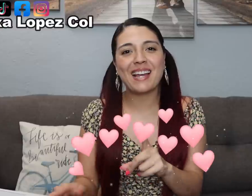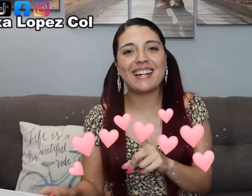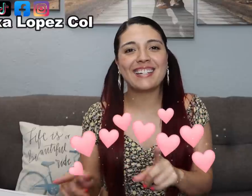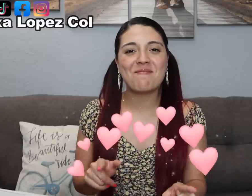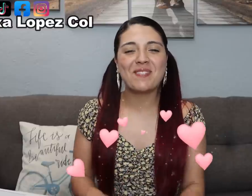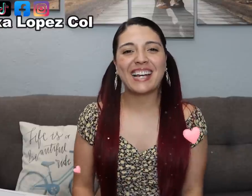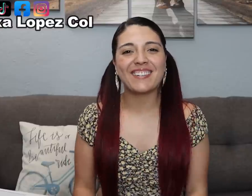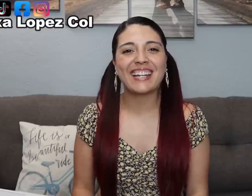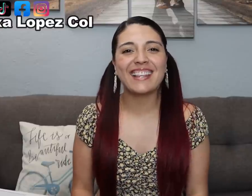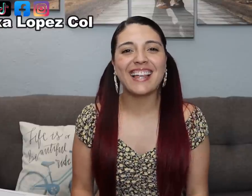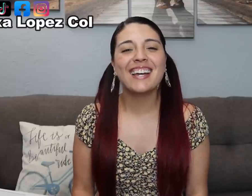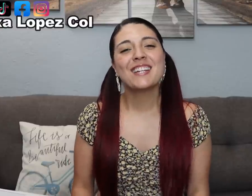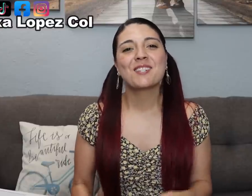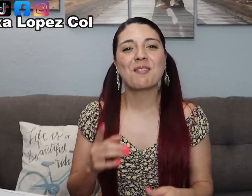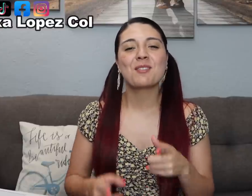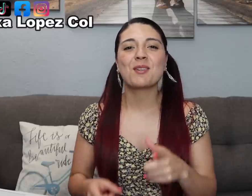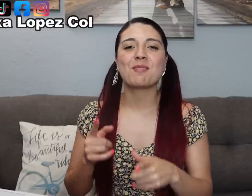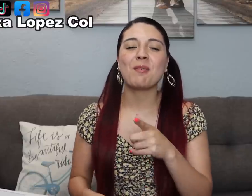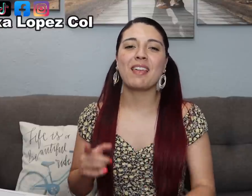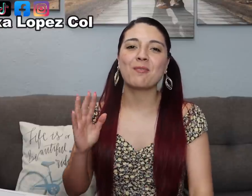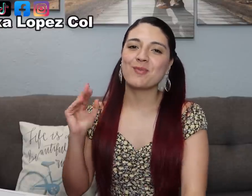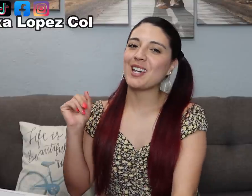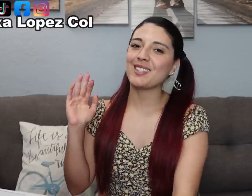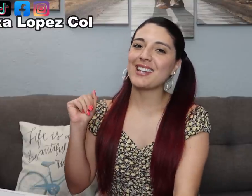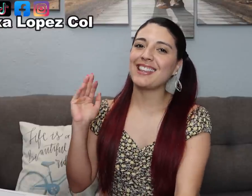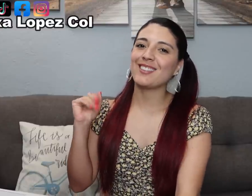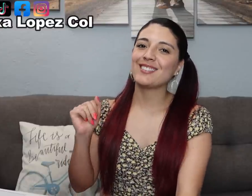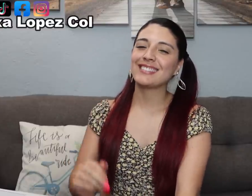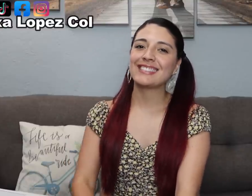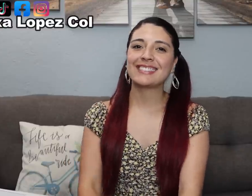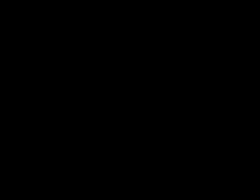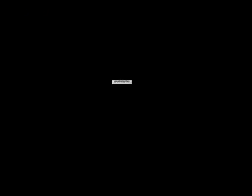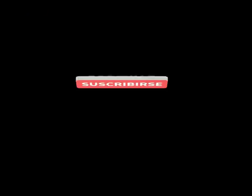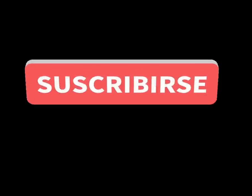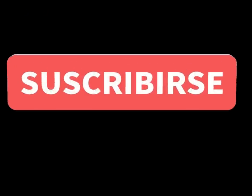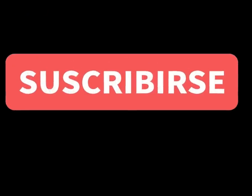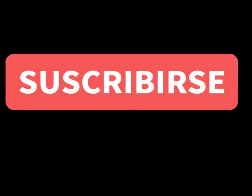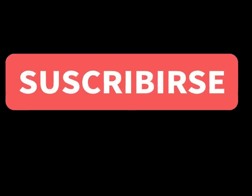colombiana. Me encanta, me encanta. Nos vemos en un próximo video. Chaito, chaito.